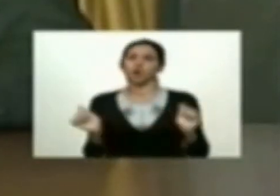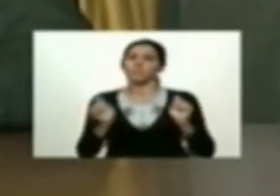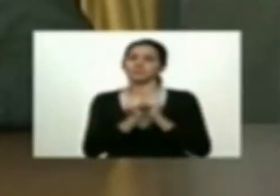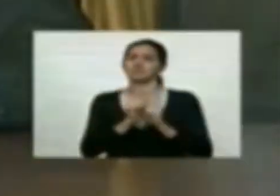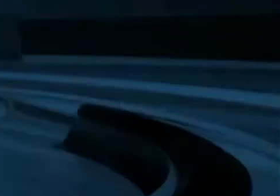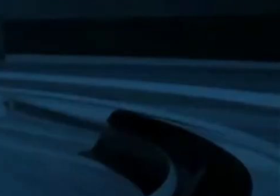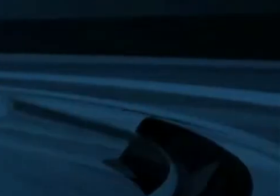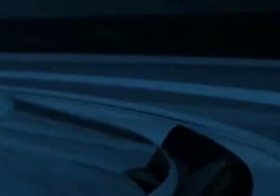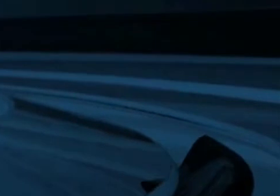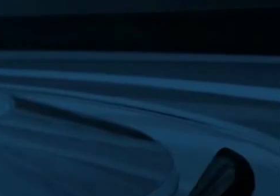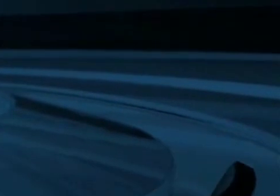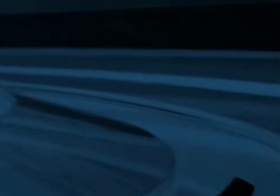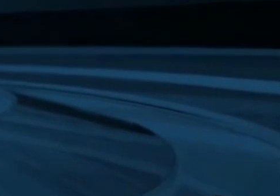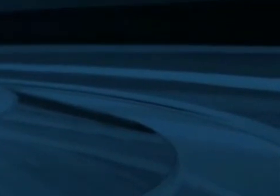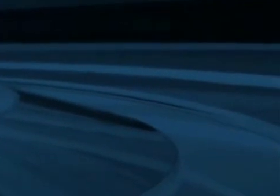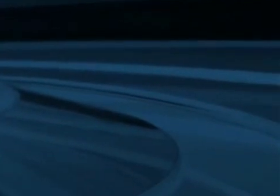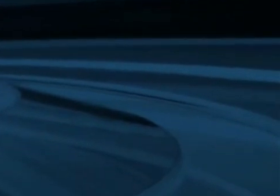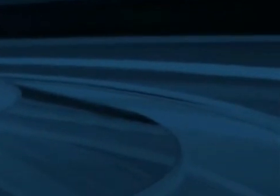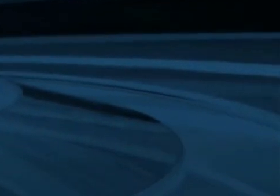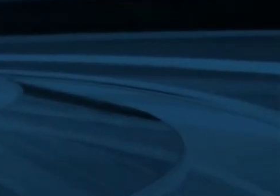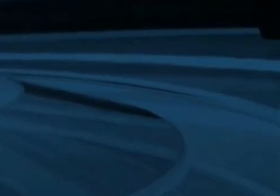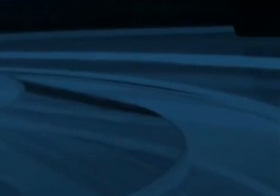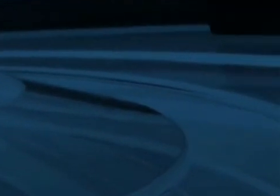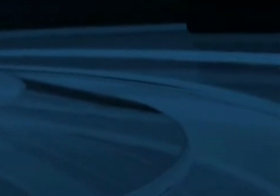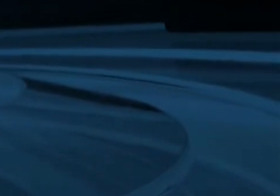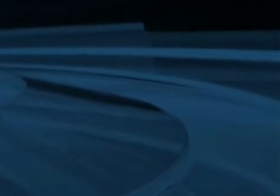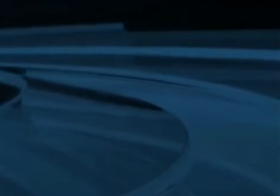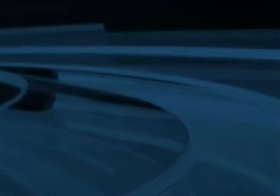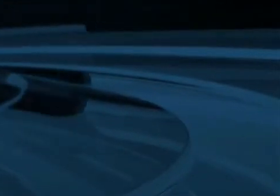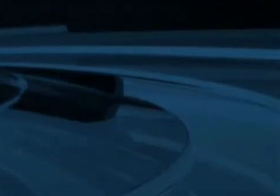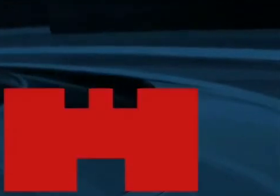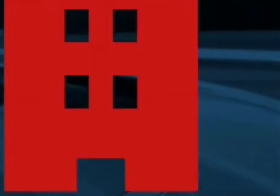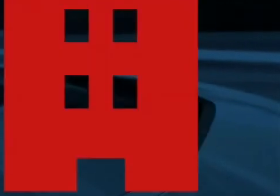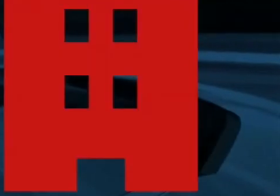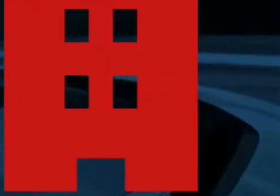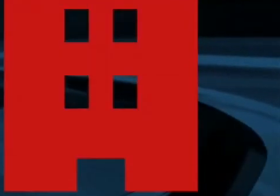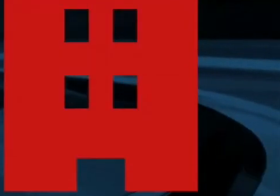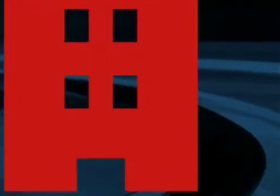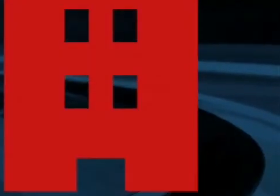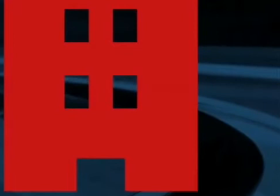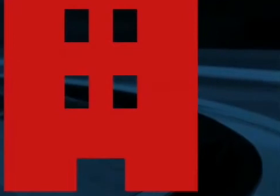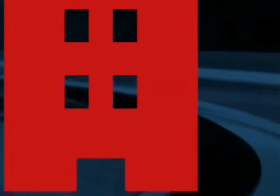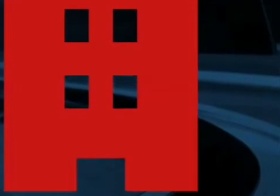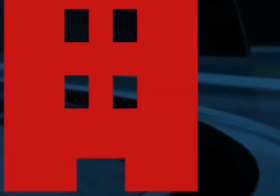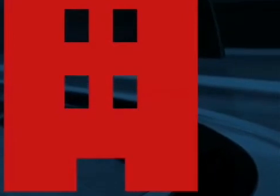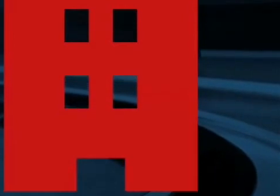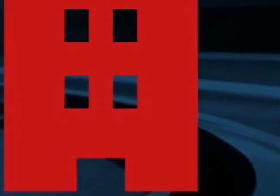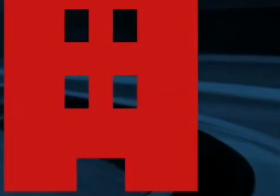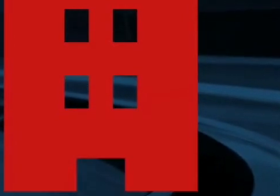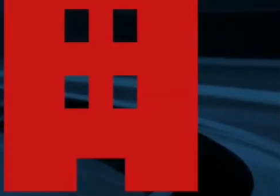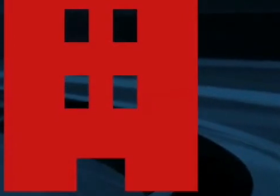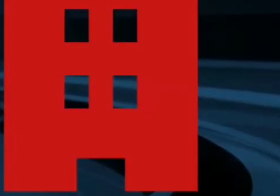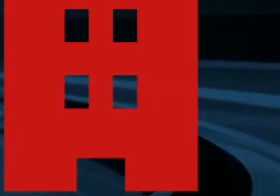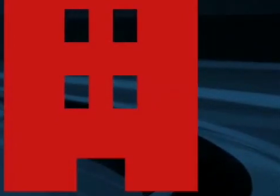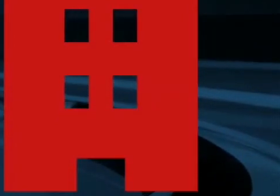mismo ha nacido el ministerio de agricultura urbana si junto al de economía productiva